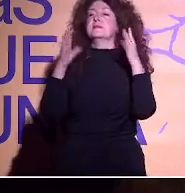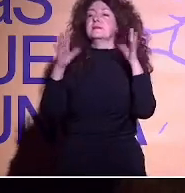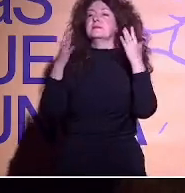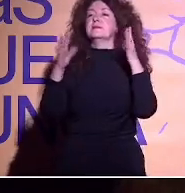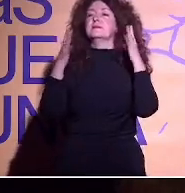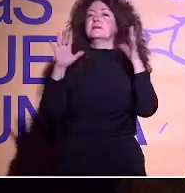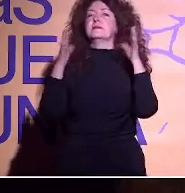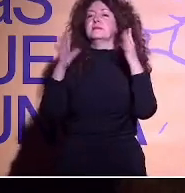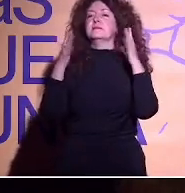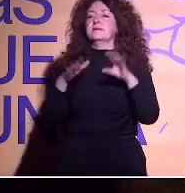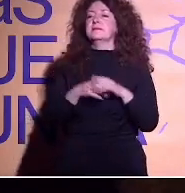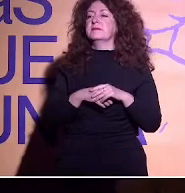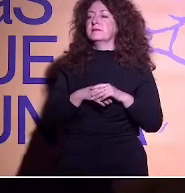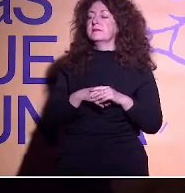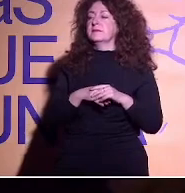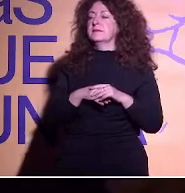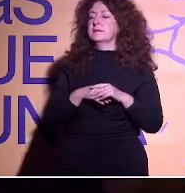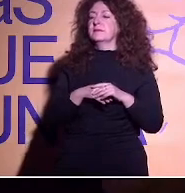además